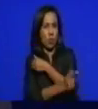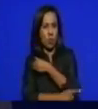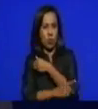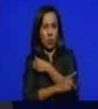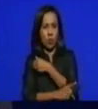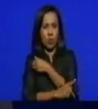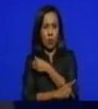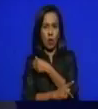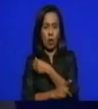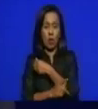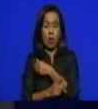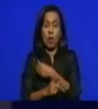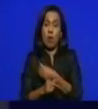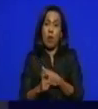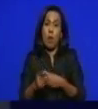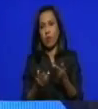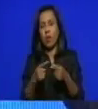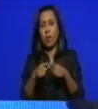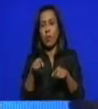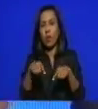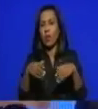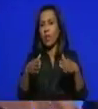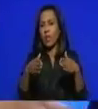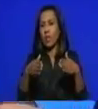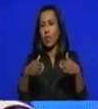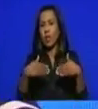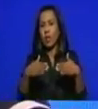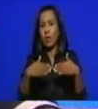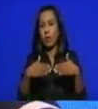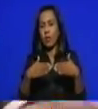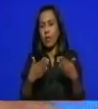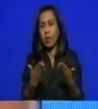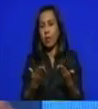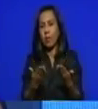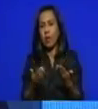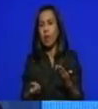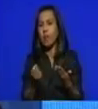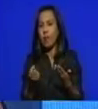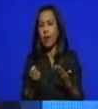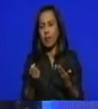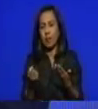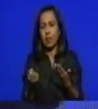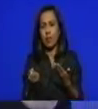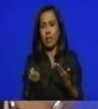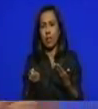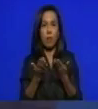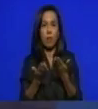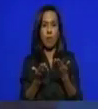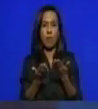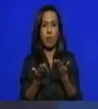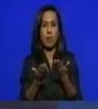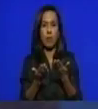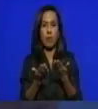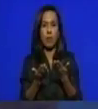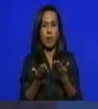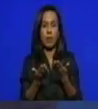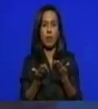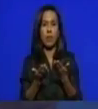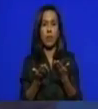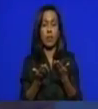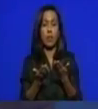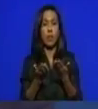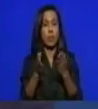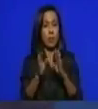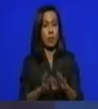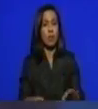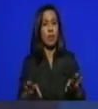del Instituto de Mercadeo Agropecuario, Irving Santos, director del Instituto de Seguros Agropecuario, Luis Márquez,